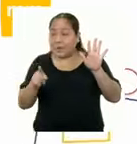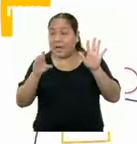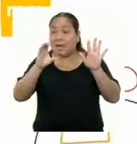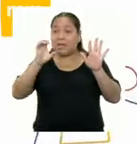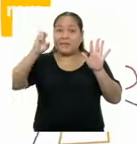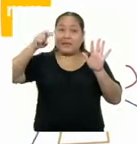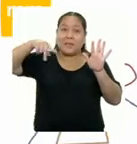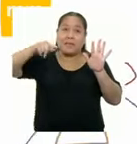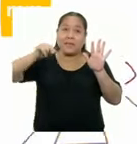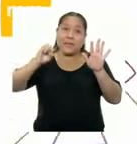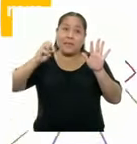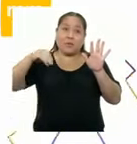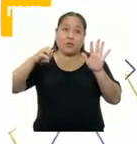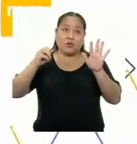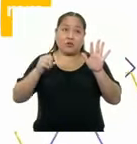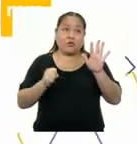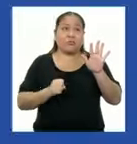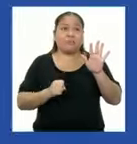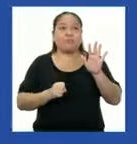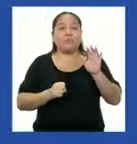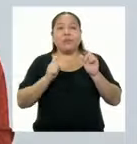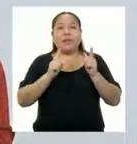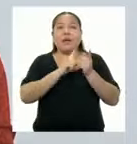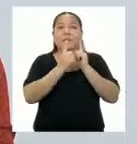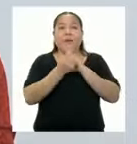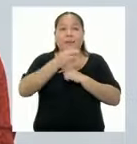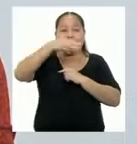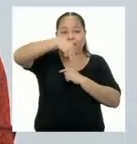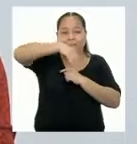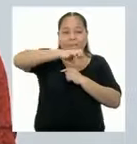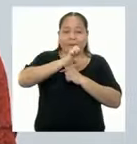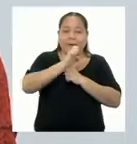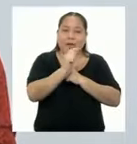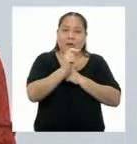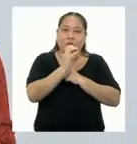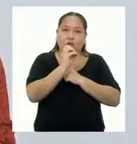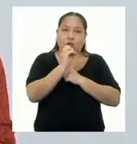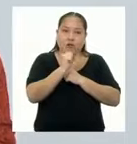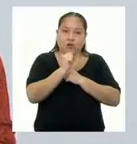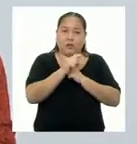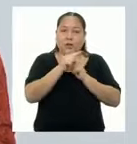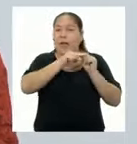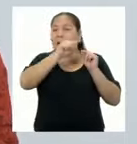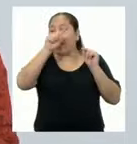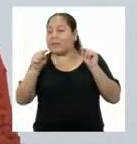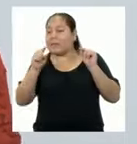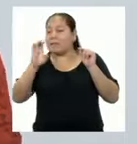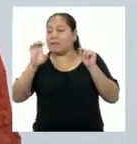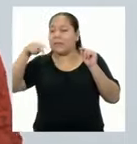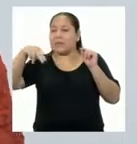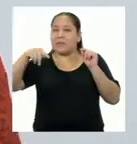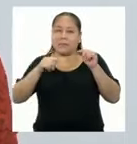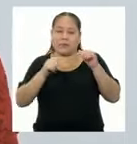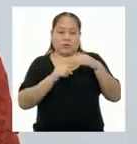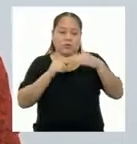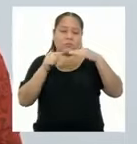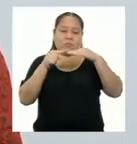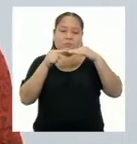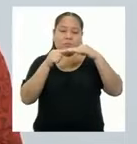de metro a centímetro. Entonces, avanzo contando los lugares hasta